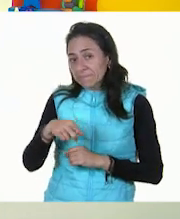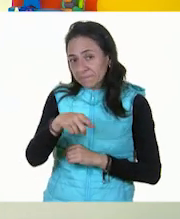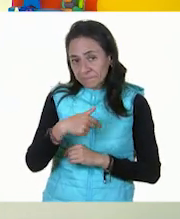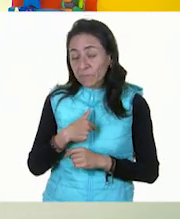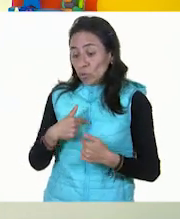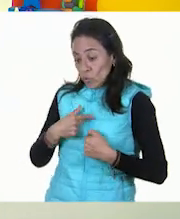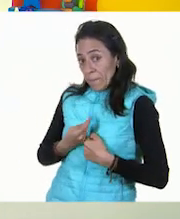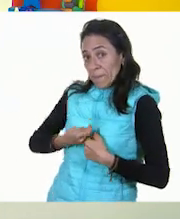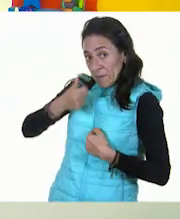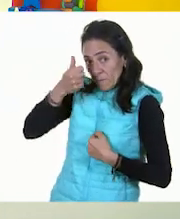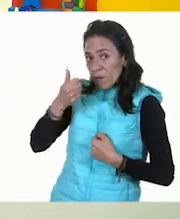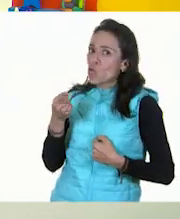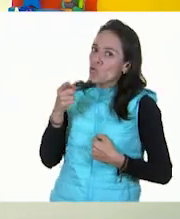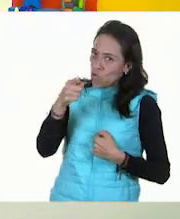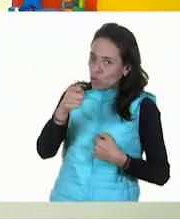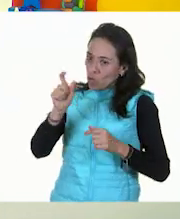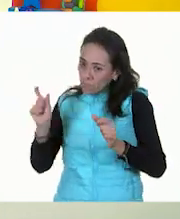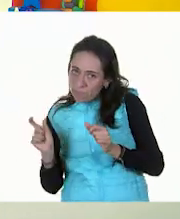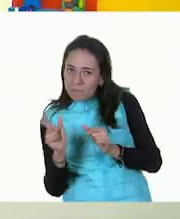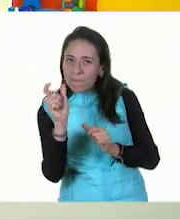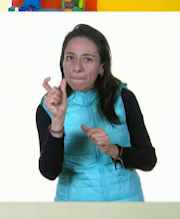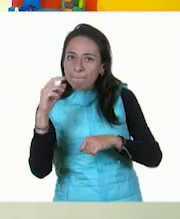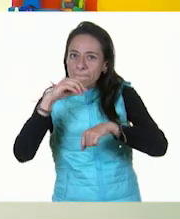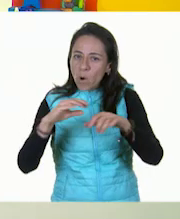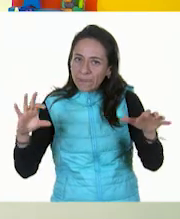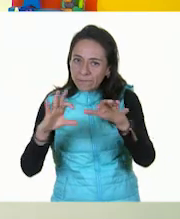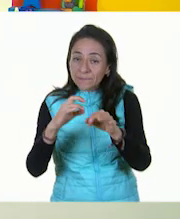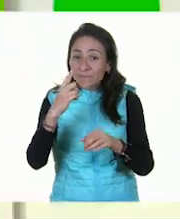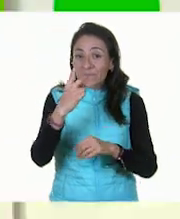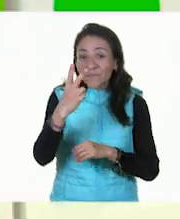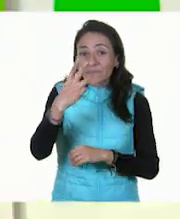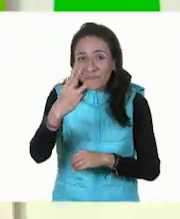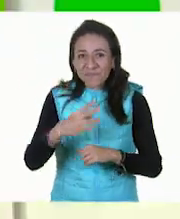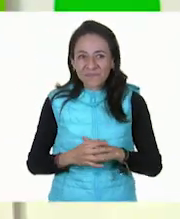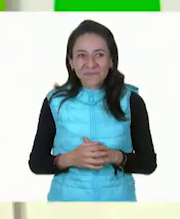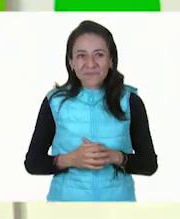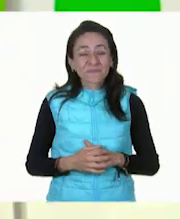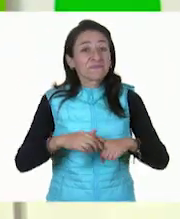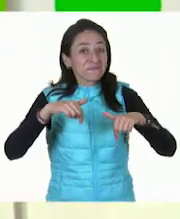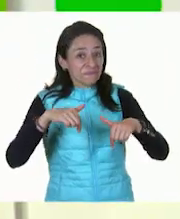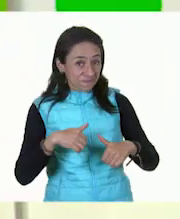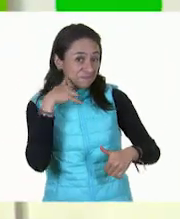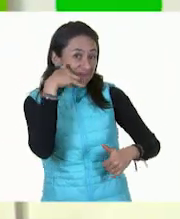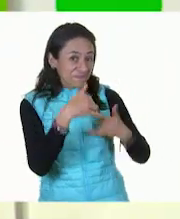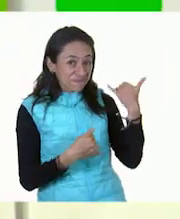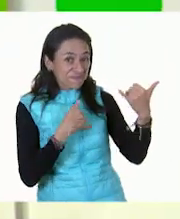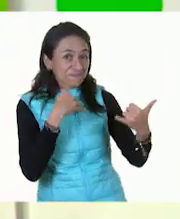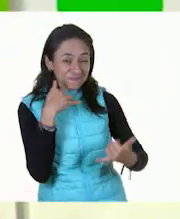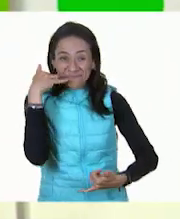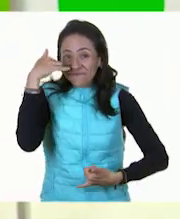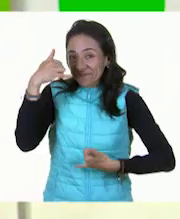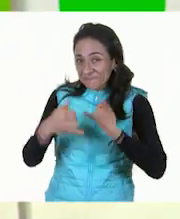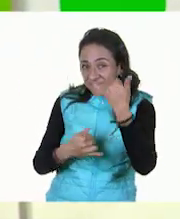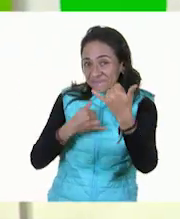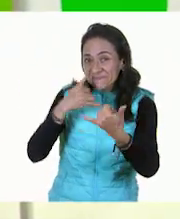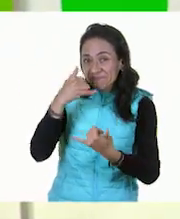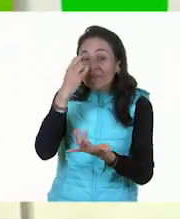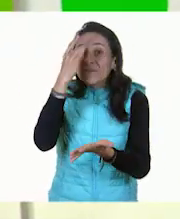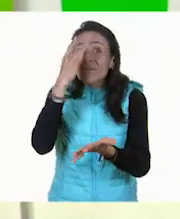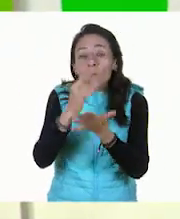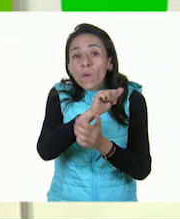tú rimas, ¿va? Ok. Una, dos, tres. Este es un juego, este es un juego, solo